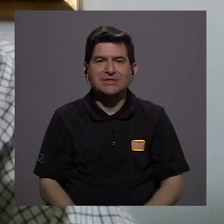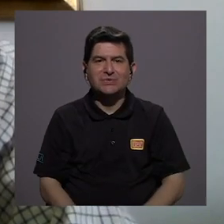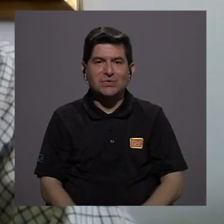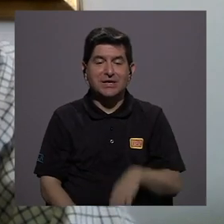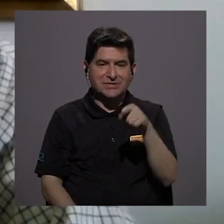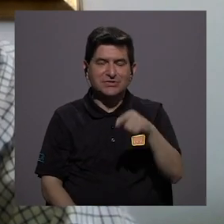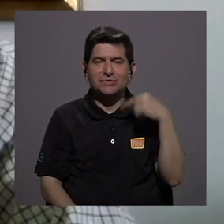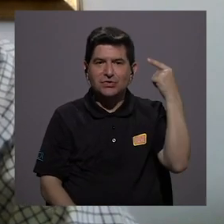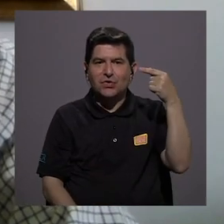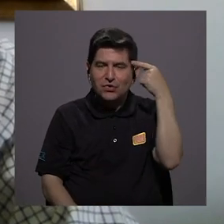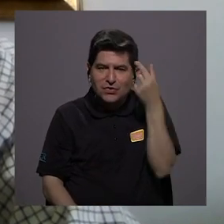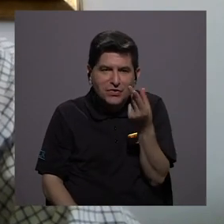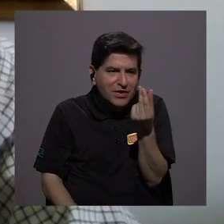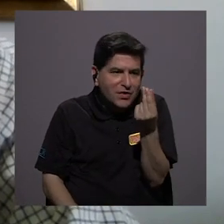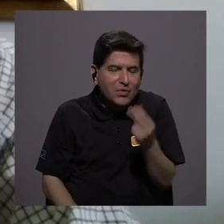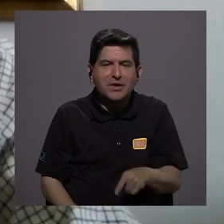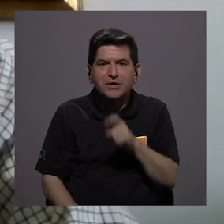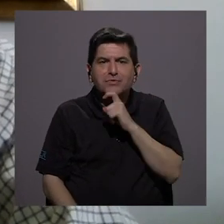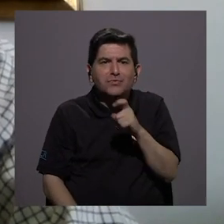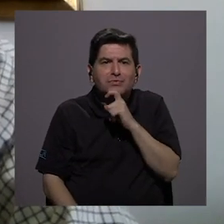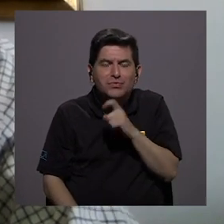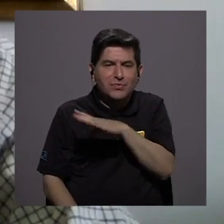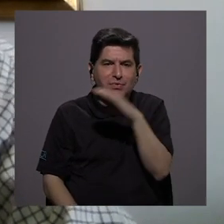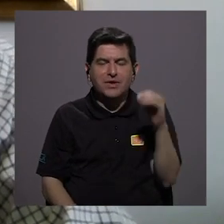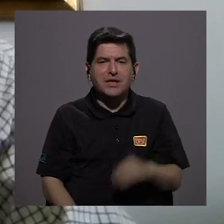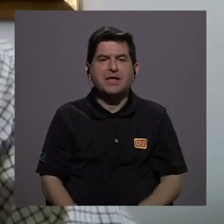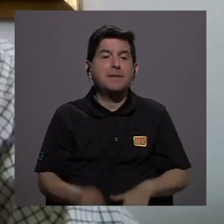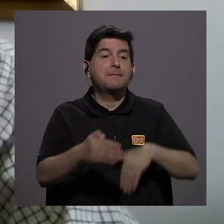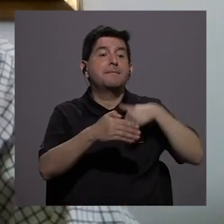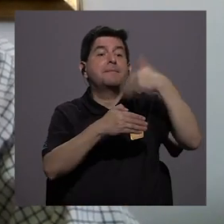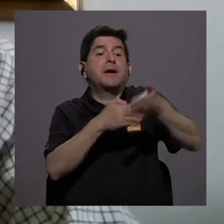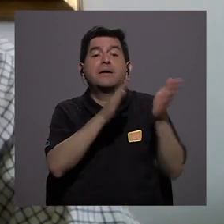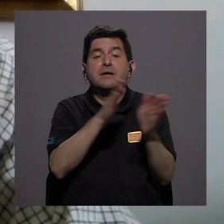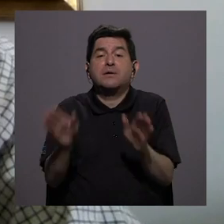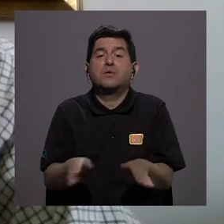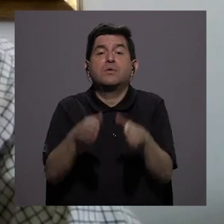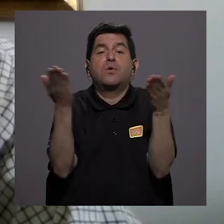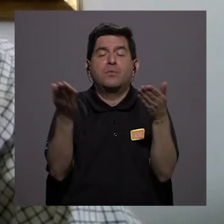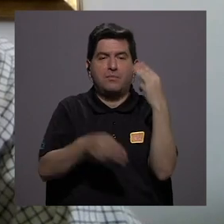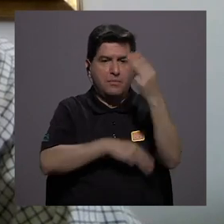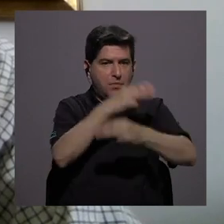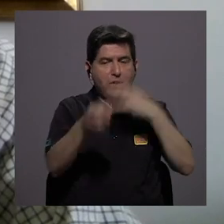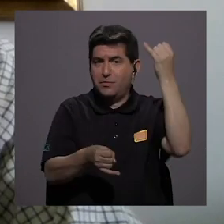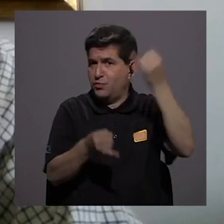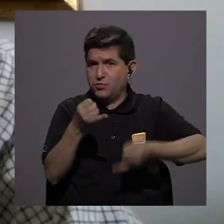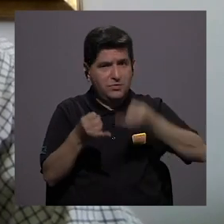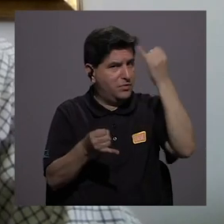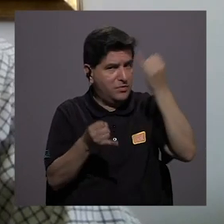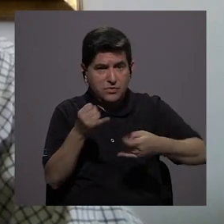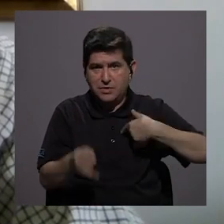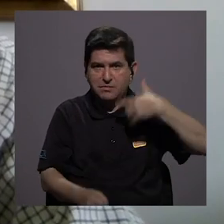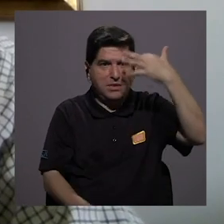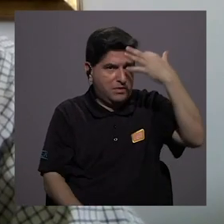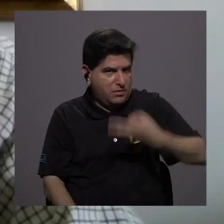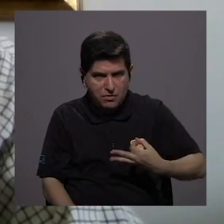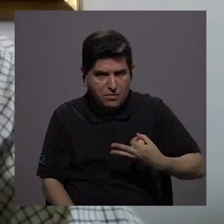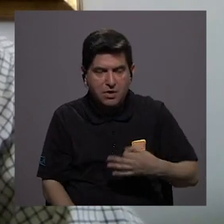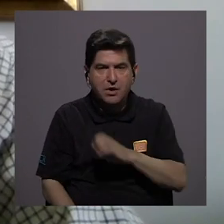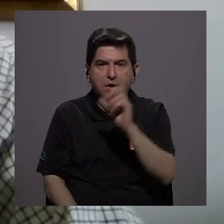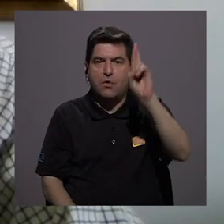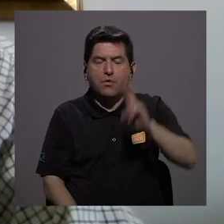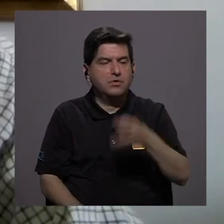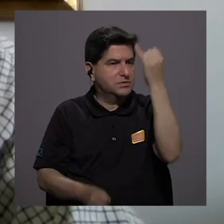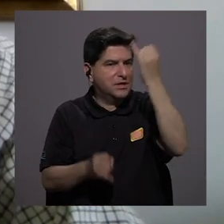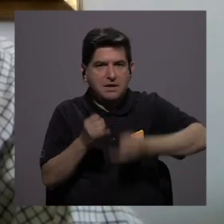muy difícil, y cómo nos preparamos para el día después, ¿verdad? Porque el mundo no se va a acabar, espero yo, y Costa Rica no